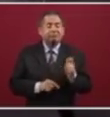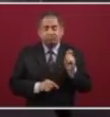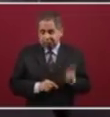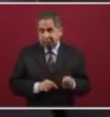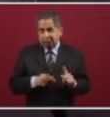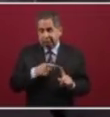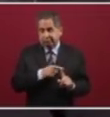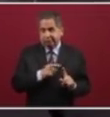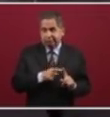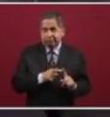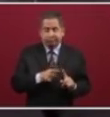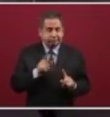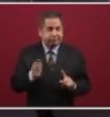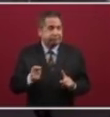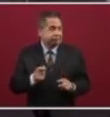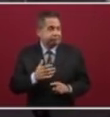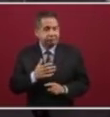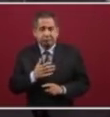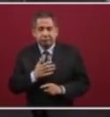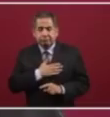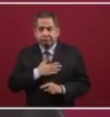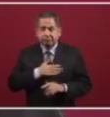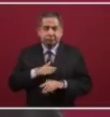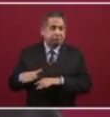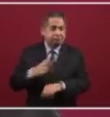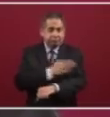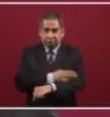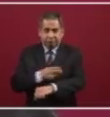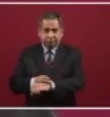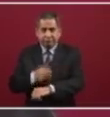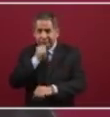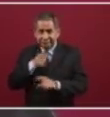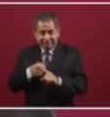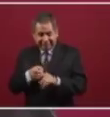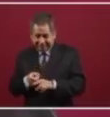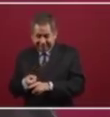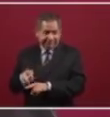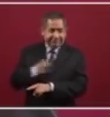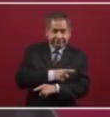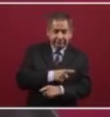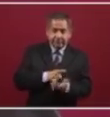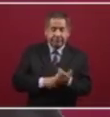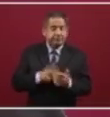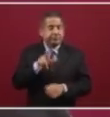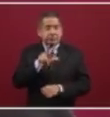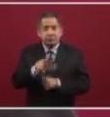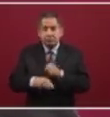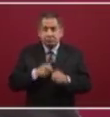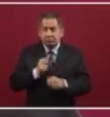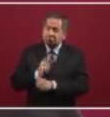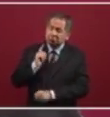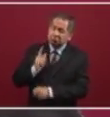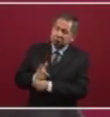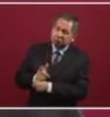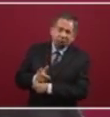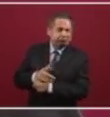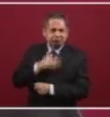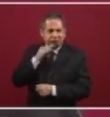que el llamamiento de Francisco I. Madero. Y